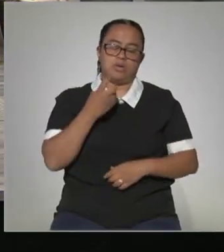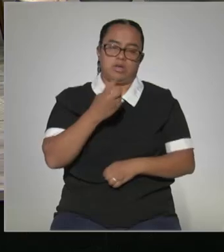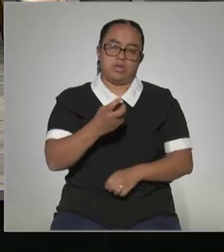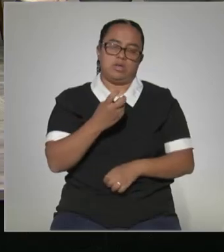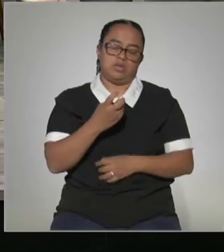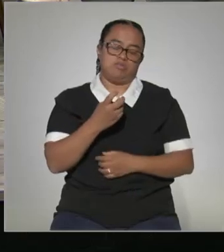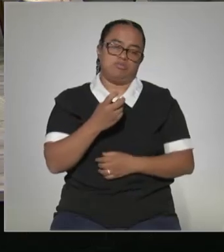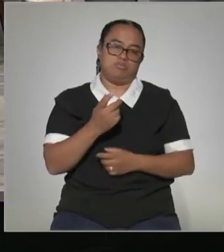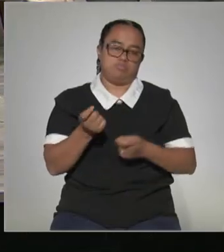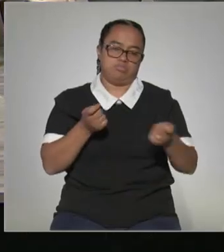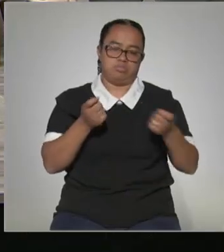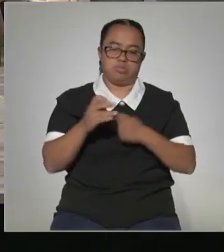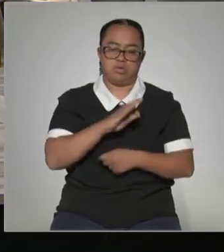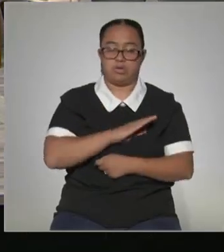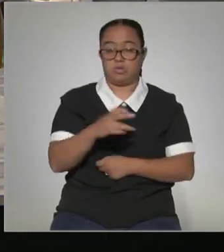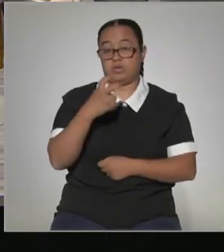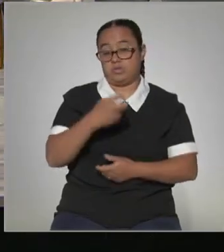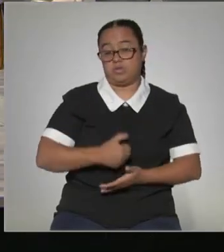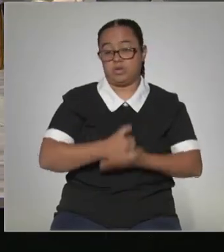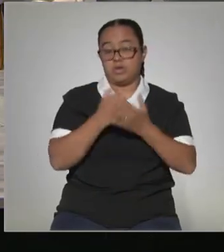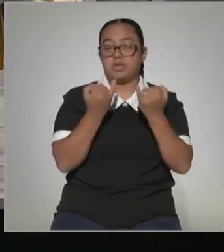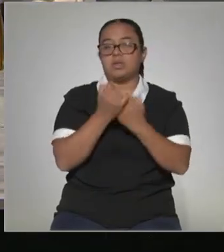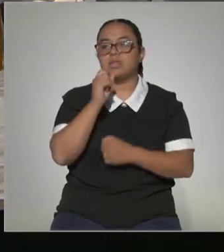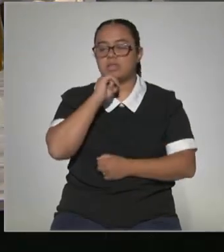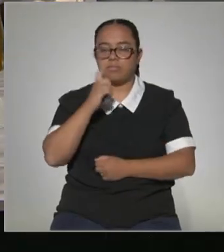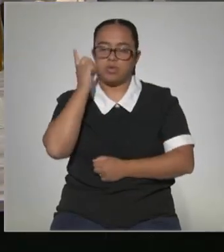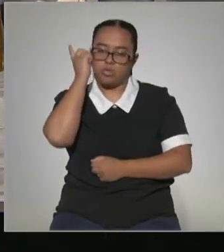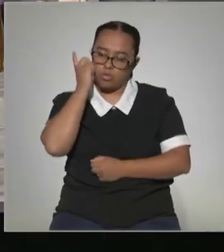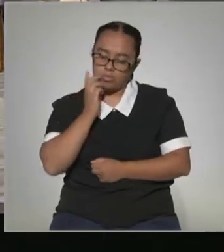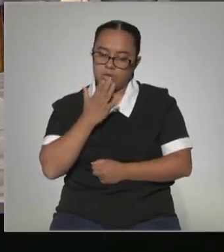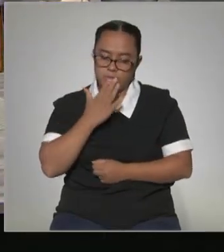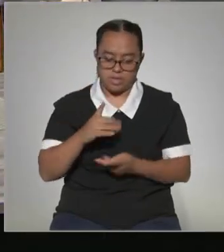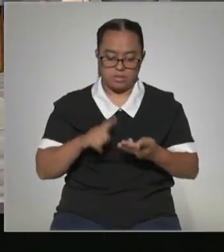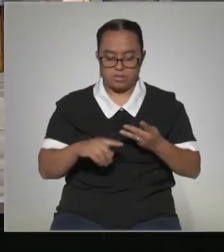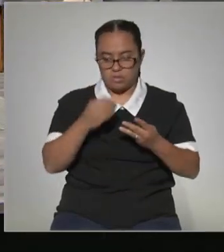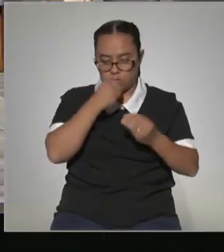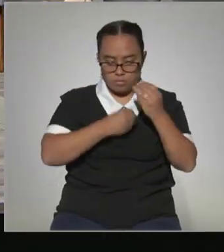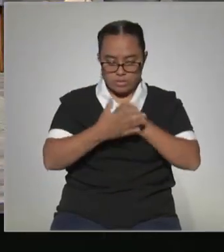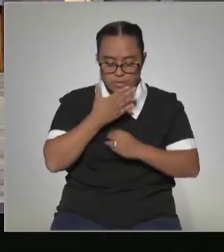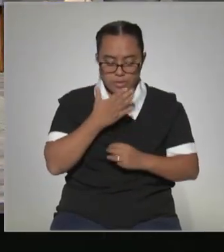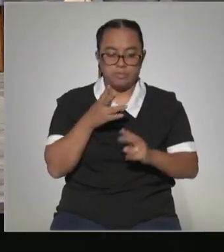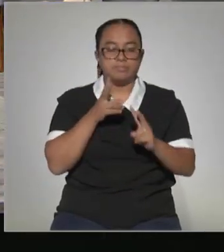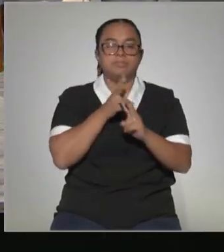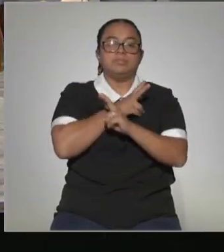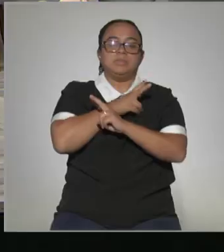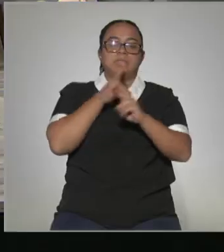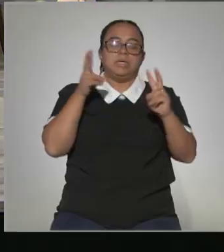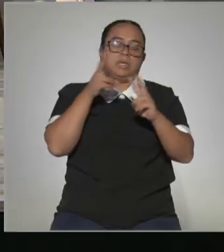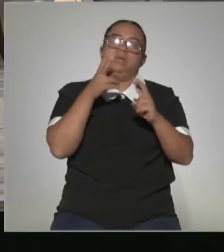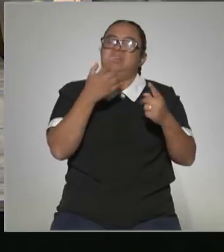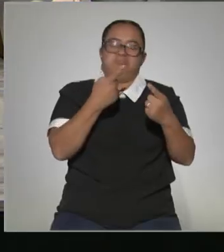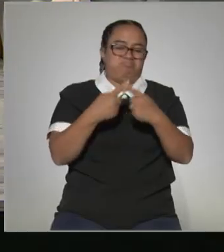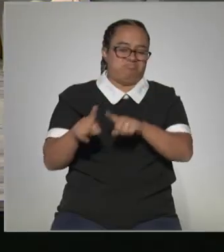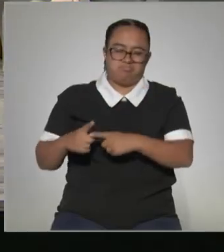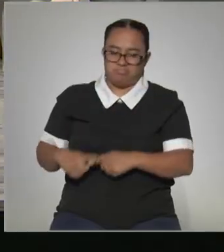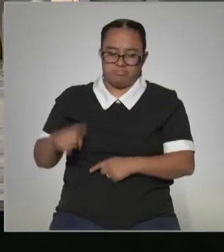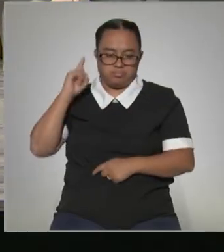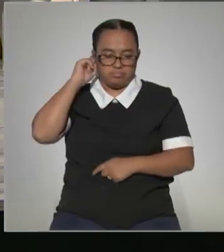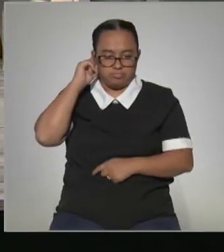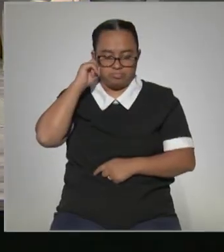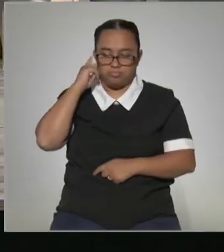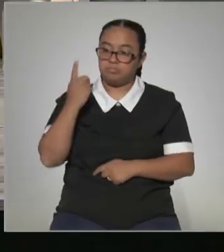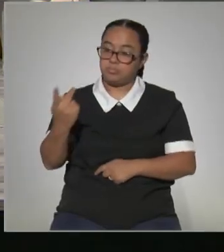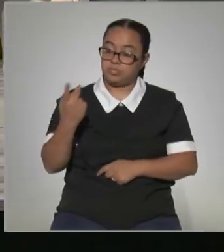Entonces ayuda muchísimo eso. Y así como eso, pues está el sueño, la alimentación adecuada, respiración, etcétera, ¿no? La pareja,